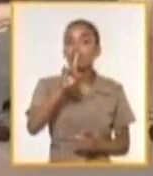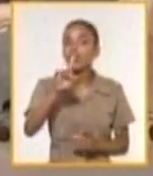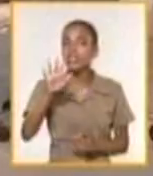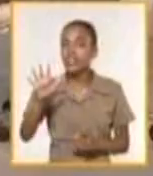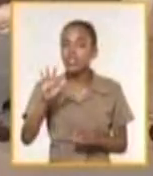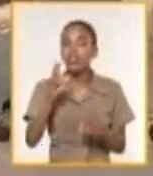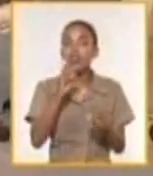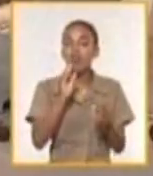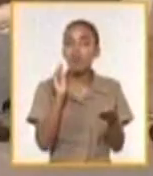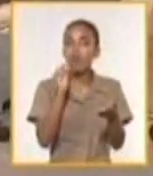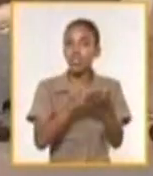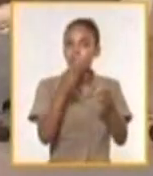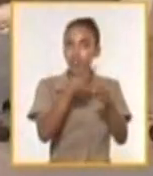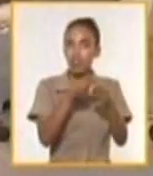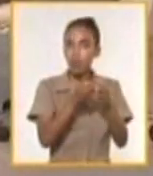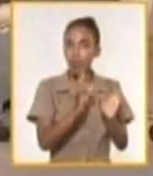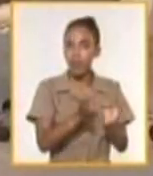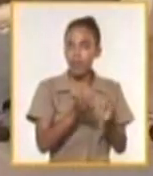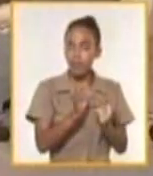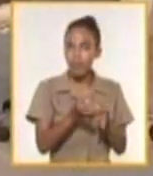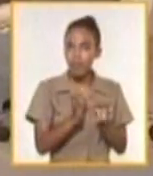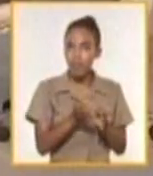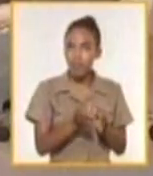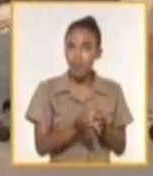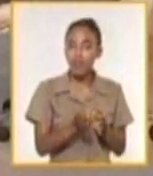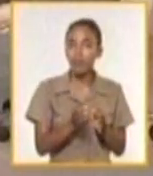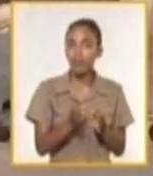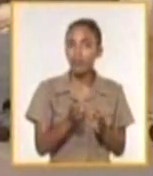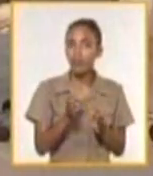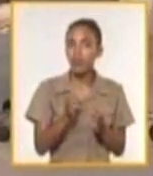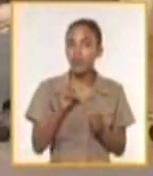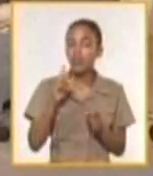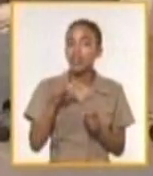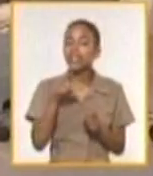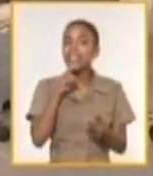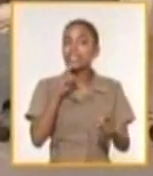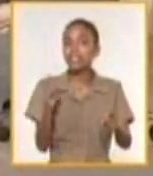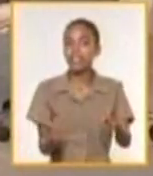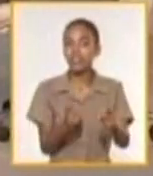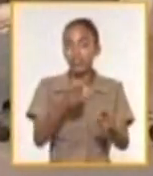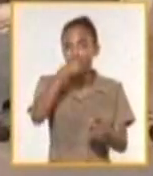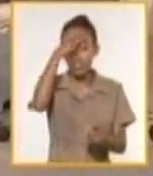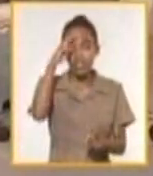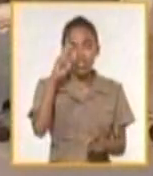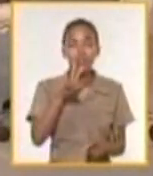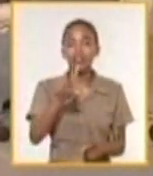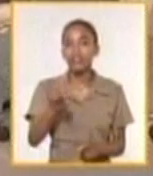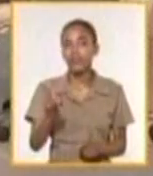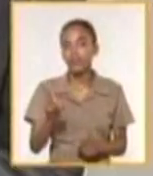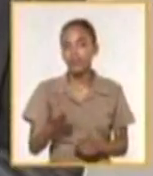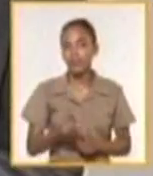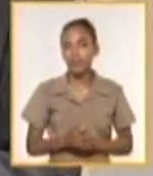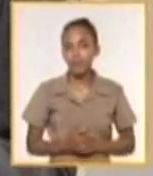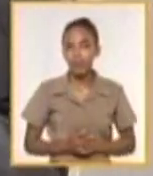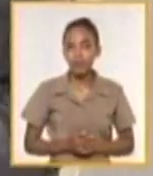Sí, por el centenario José Martí y los desafíos del siglo XXI. El siglo XXI.